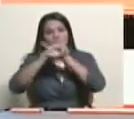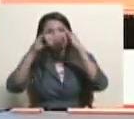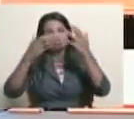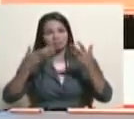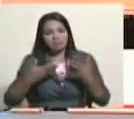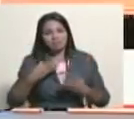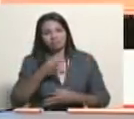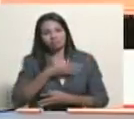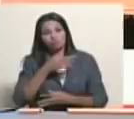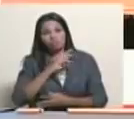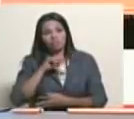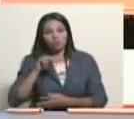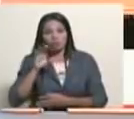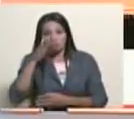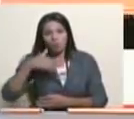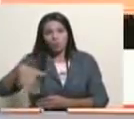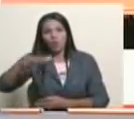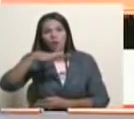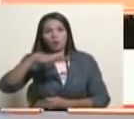nuestro país, de nuestro pueblo,